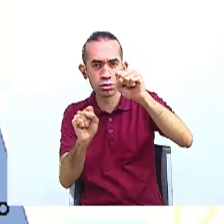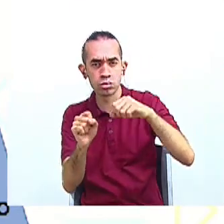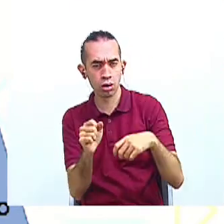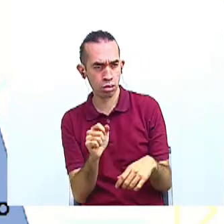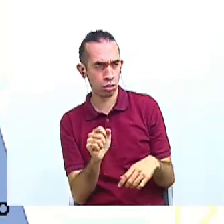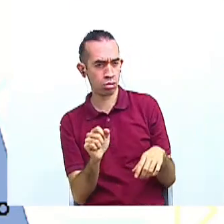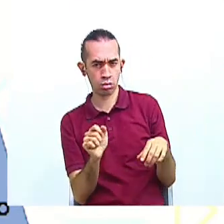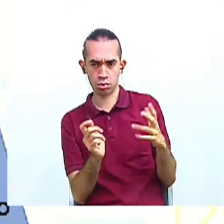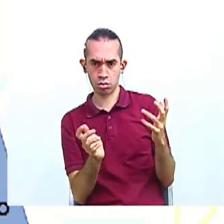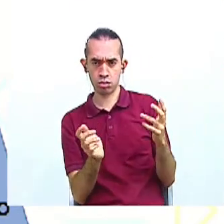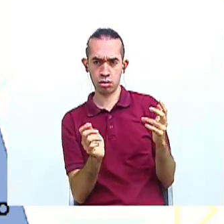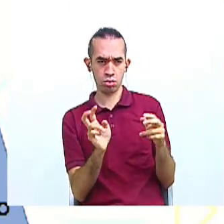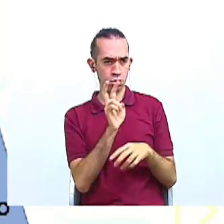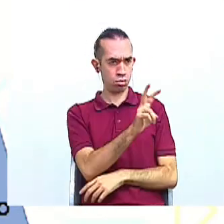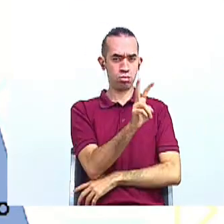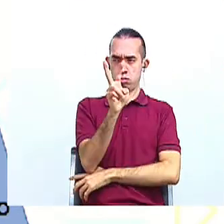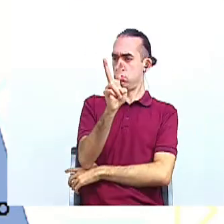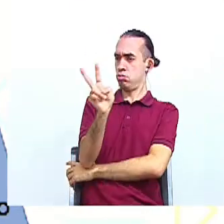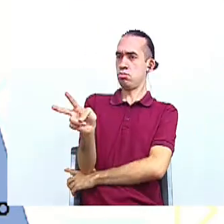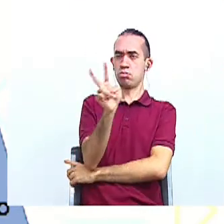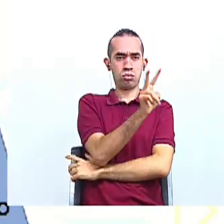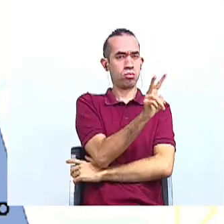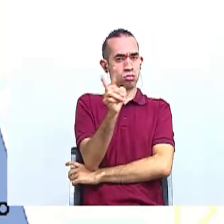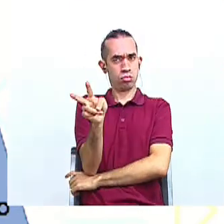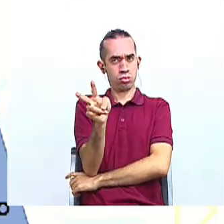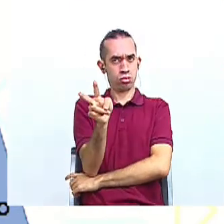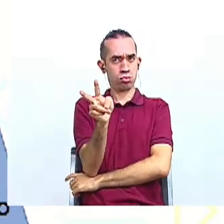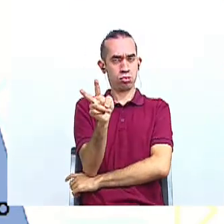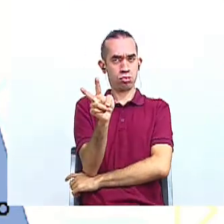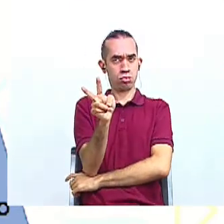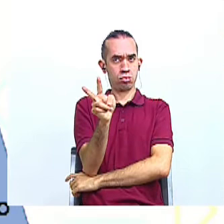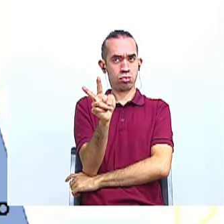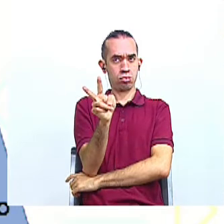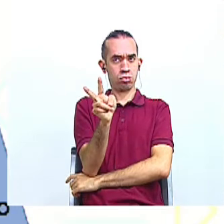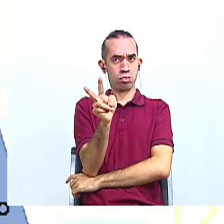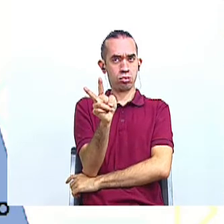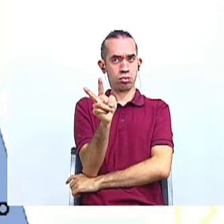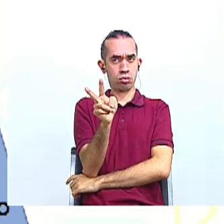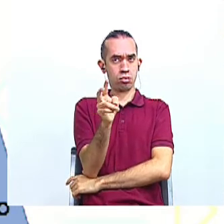observar que en el triángulo